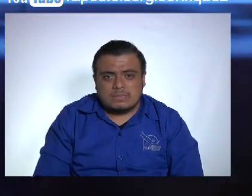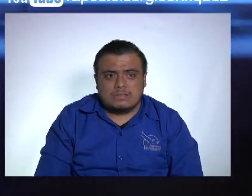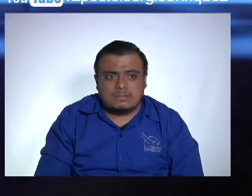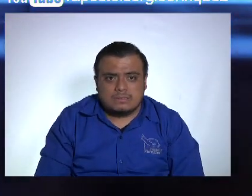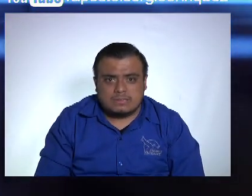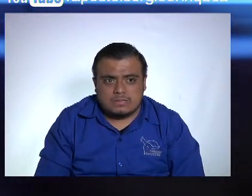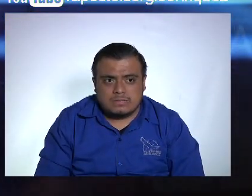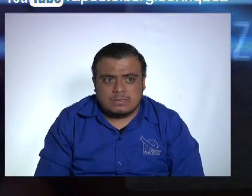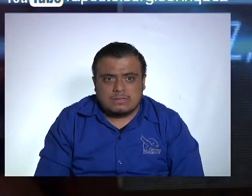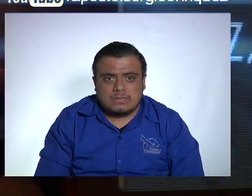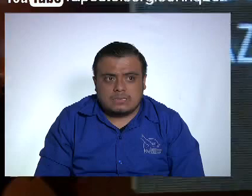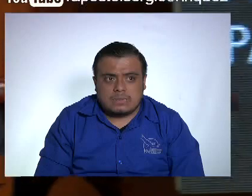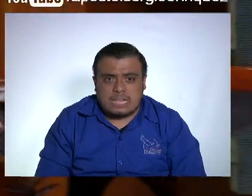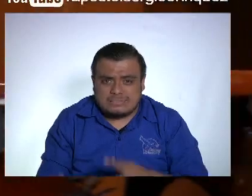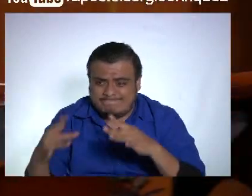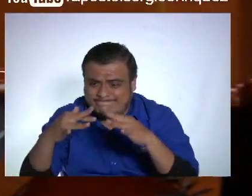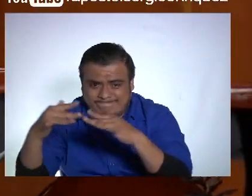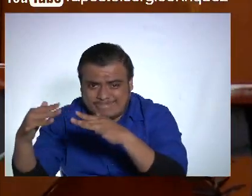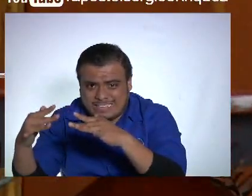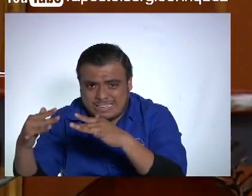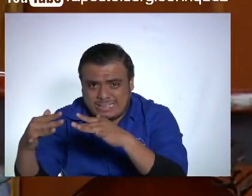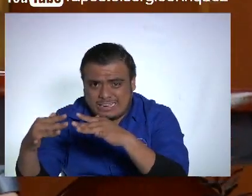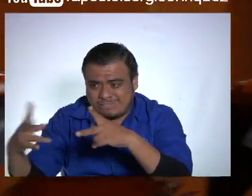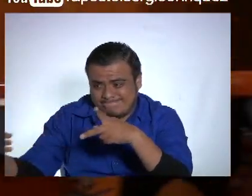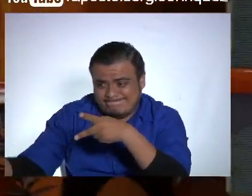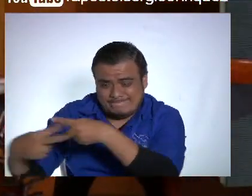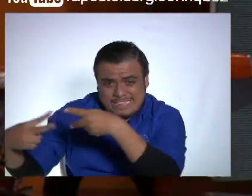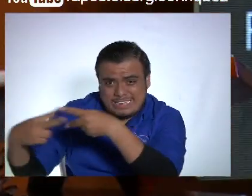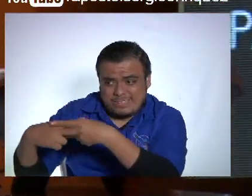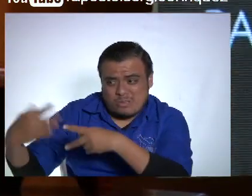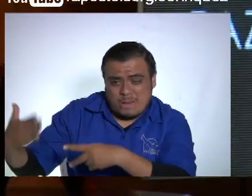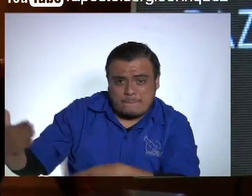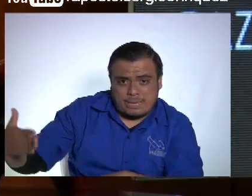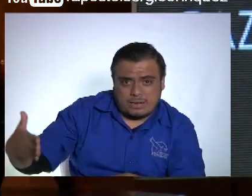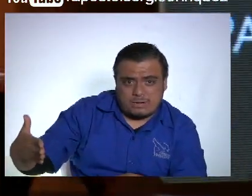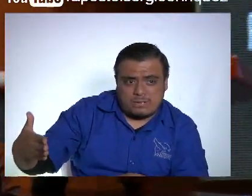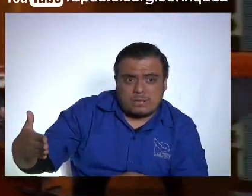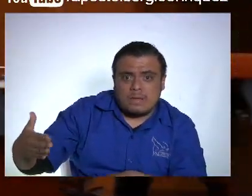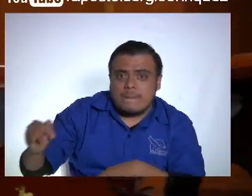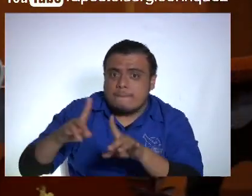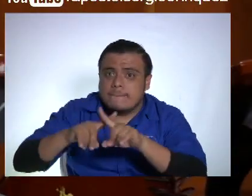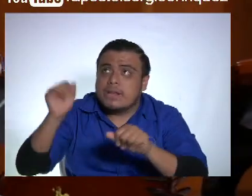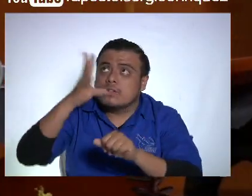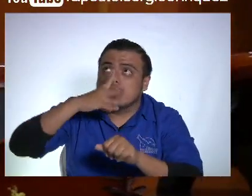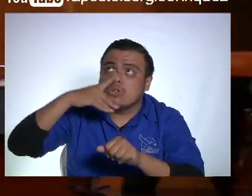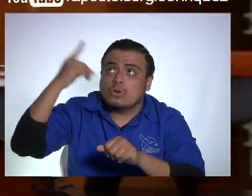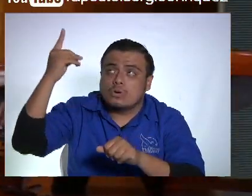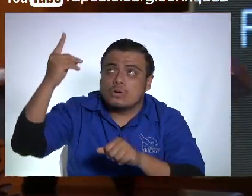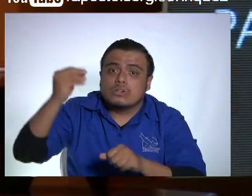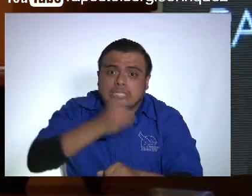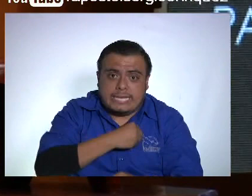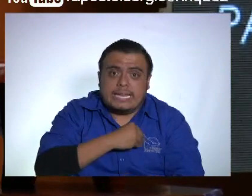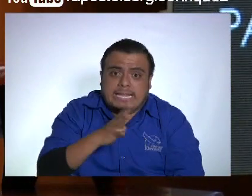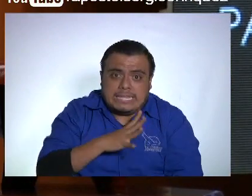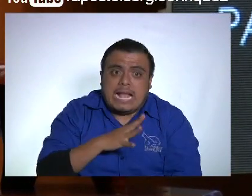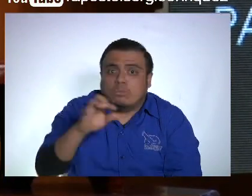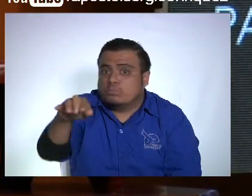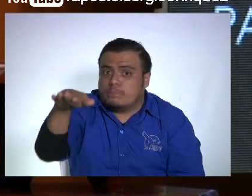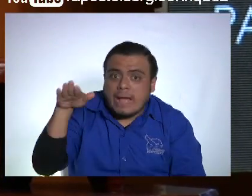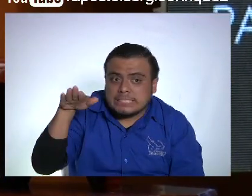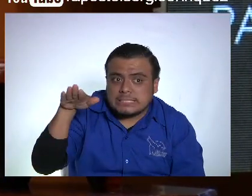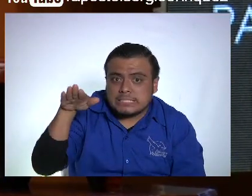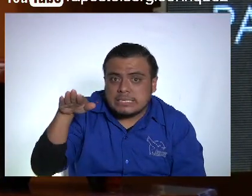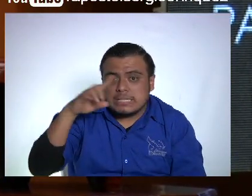Hasta la guerra se nos arma con el pobre perrito, hermano. Pero Dios nos ha llamado a paz. Y dice que significa